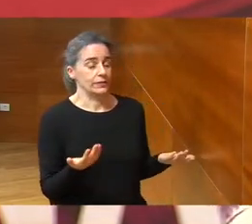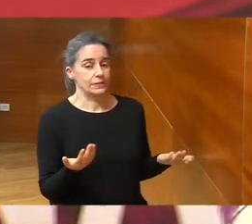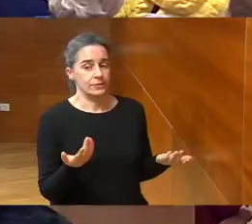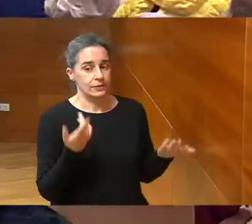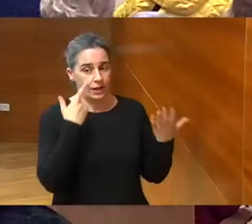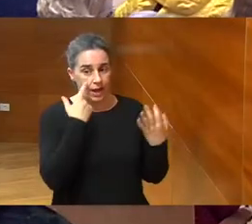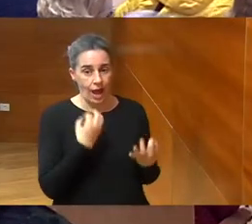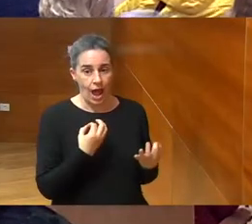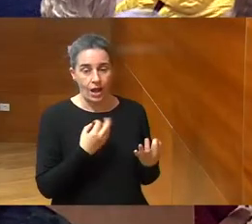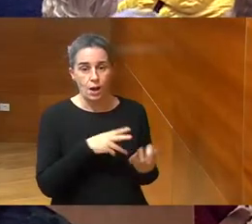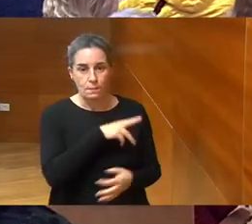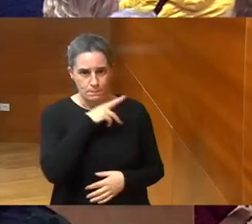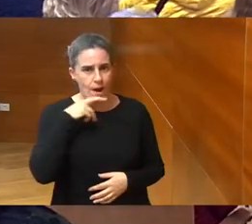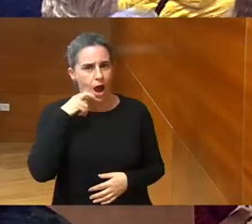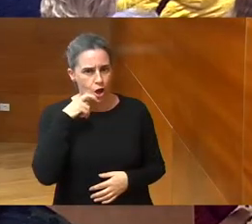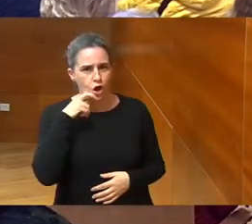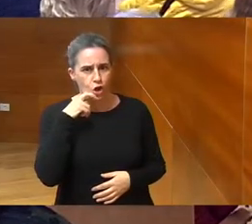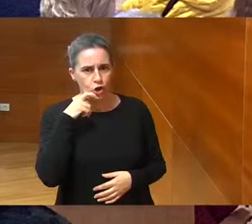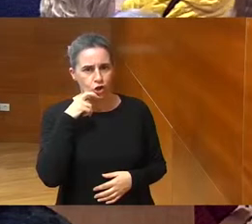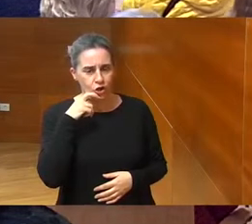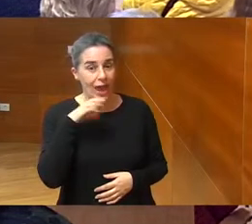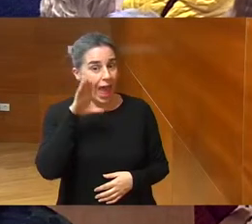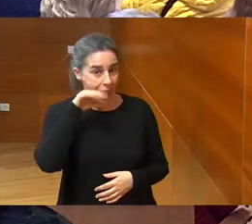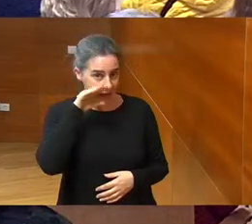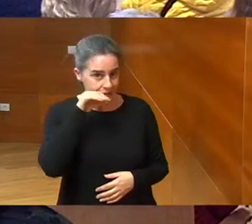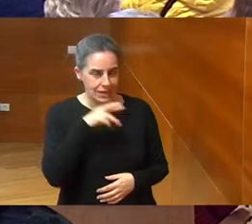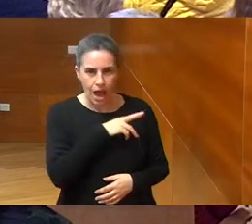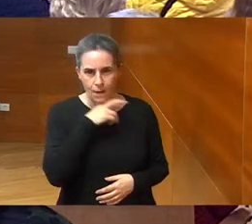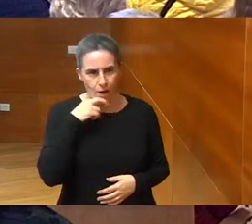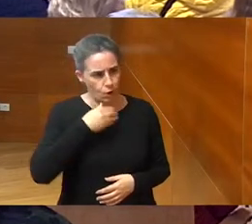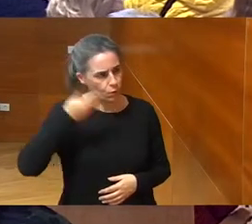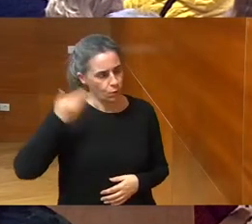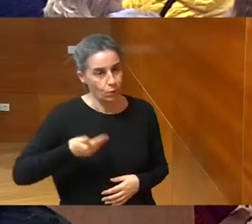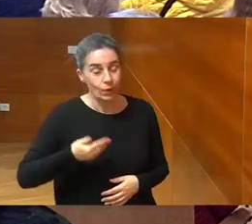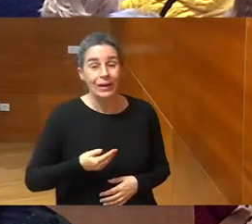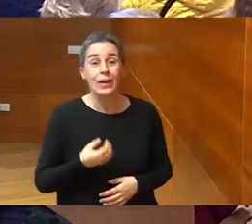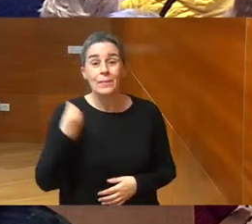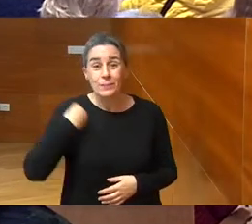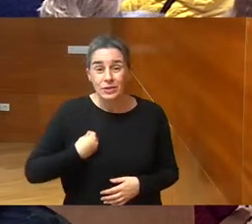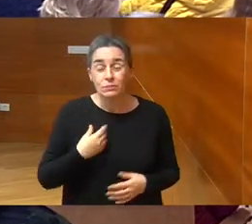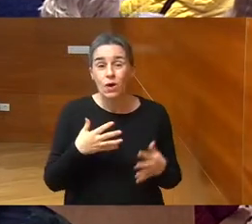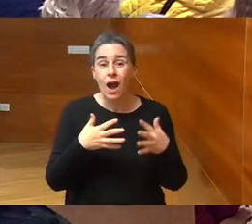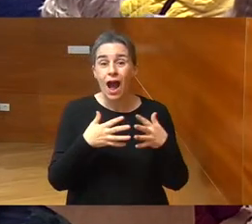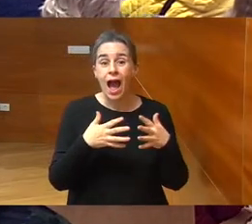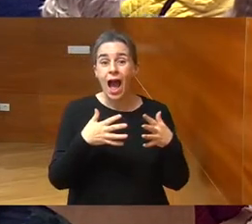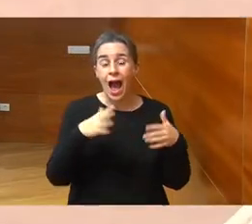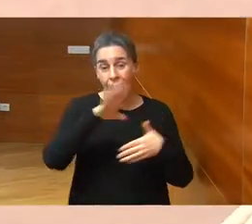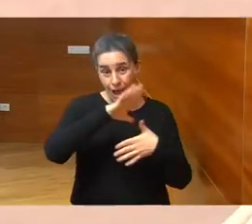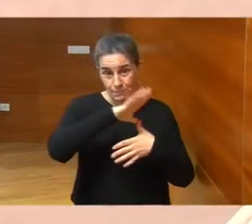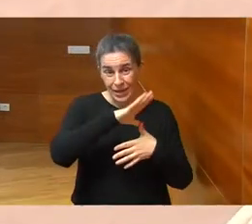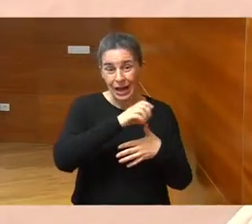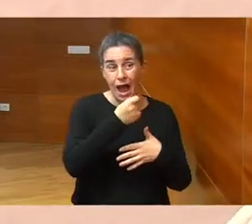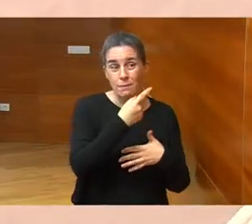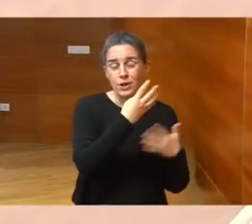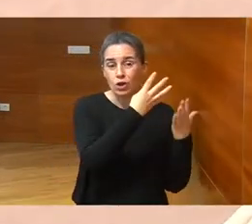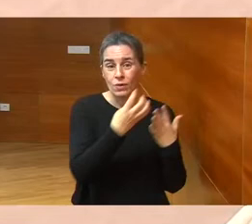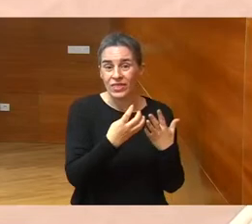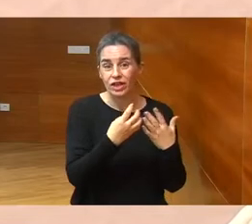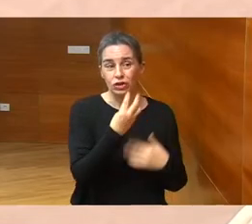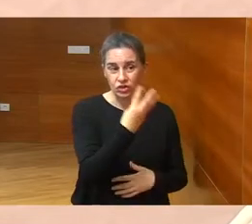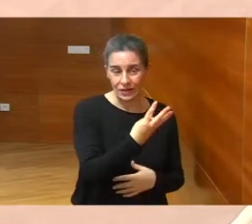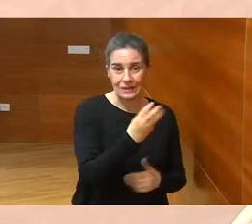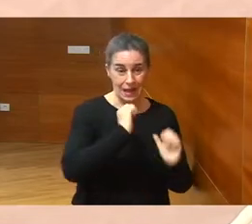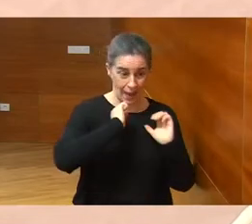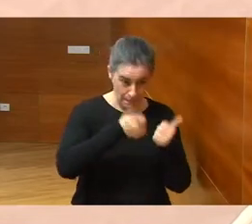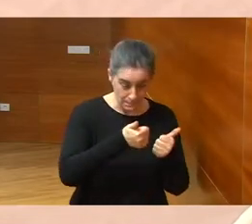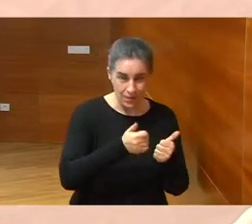o valor de Elisa inmenso si pensamos que en América 1903 hizo déezanos después aquí en sansensio ya